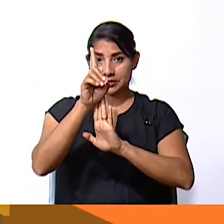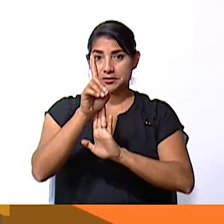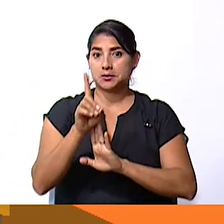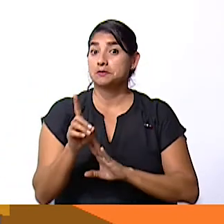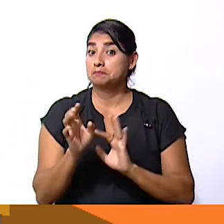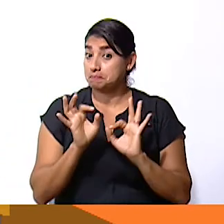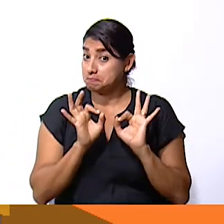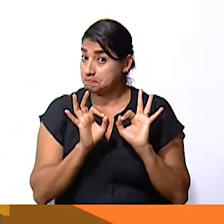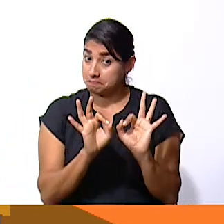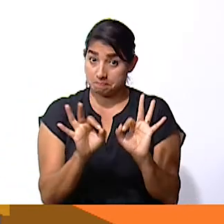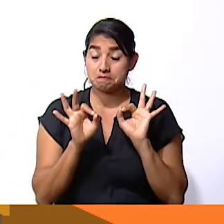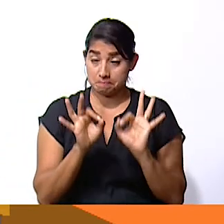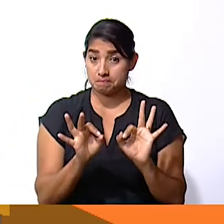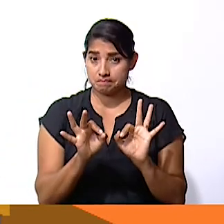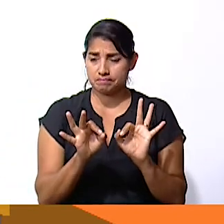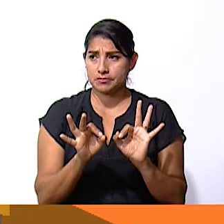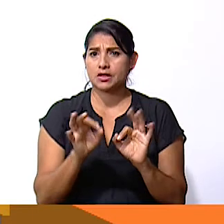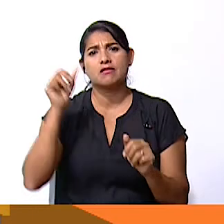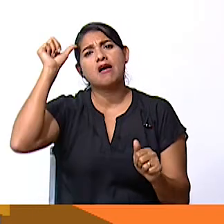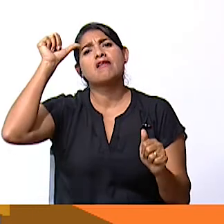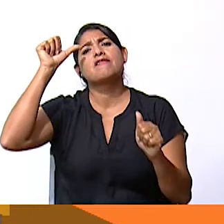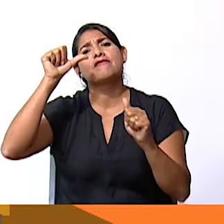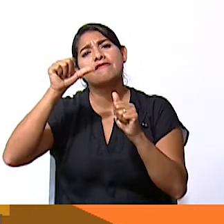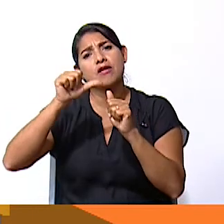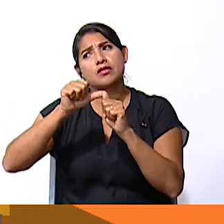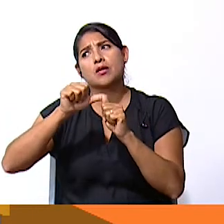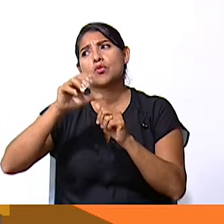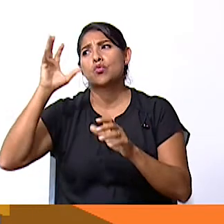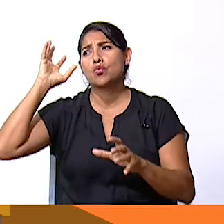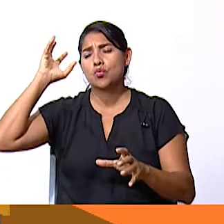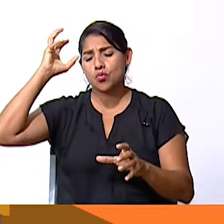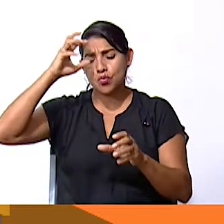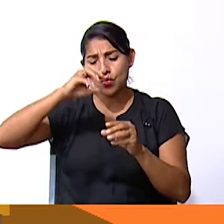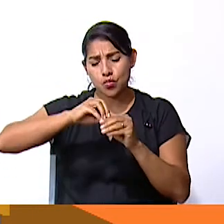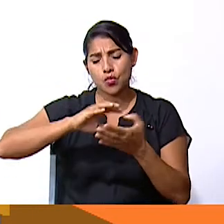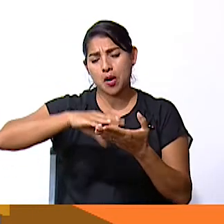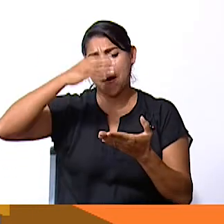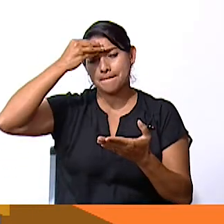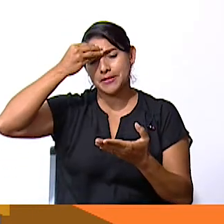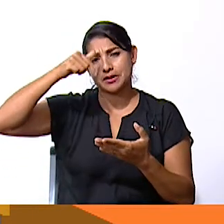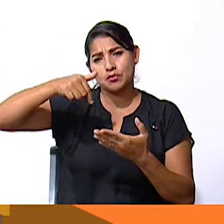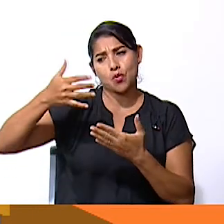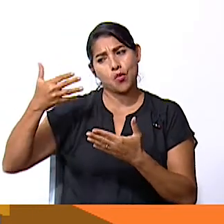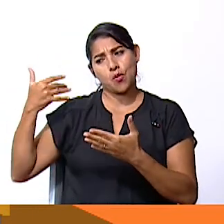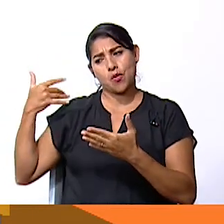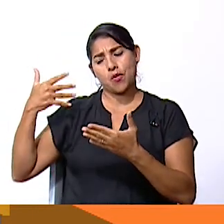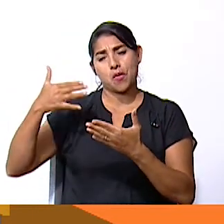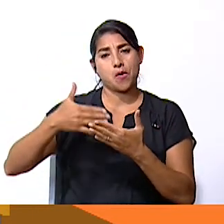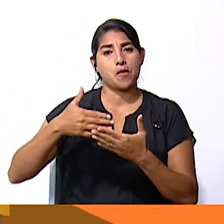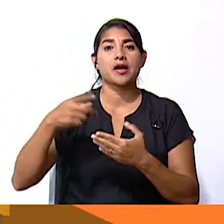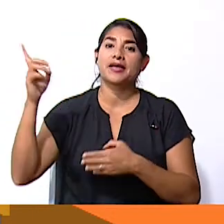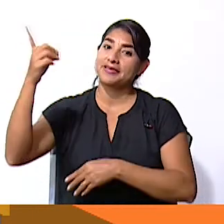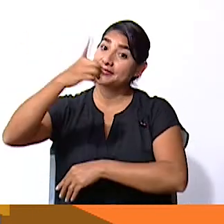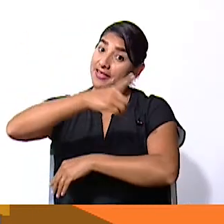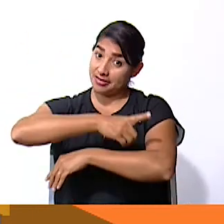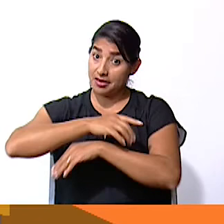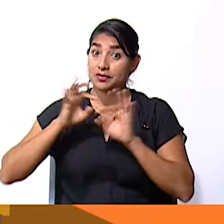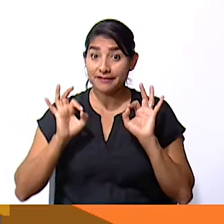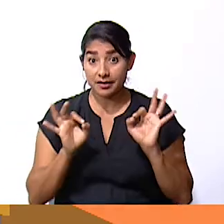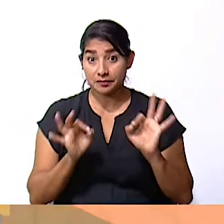les parece si recapitulamos estos aprendizajes que hemos obtenido al día de